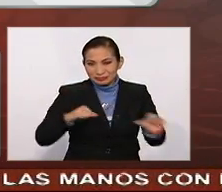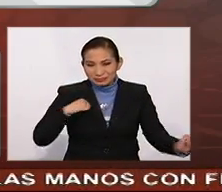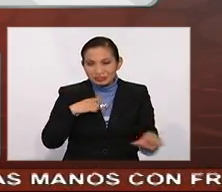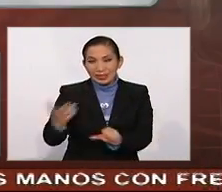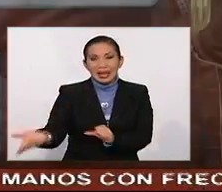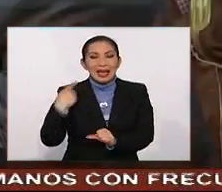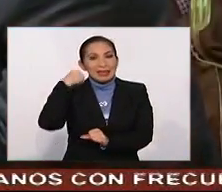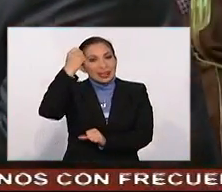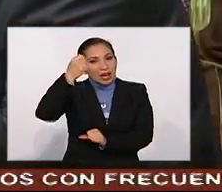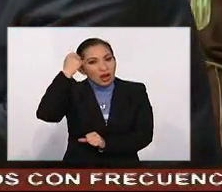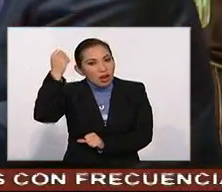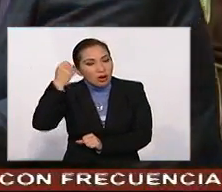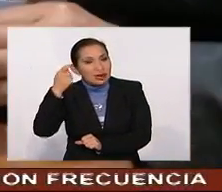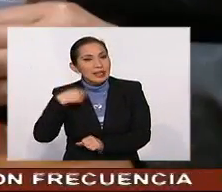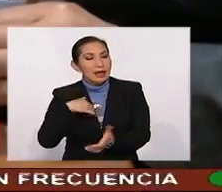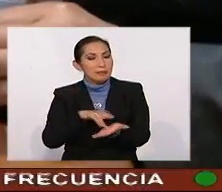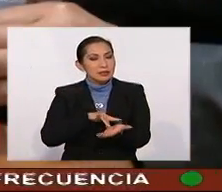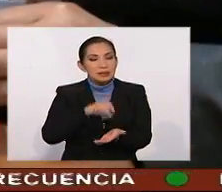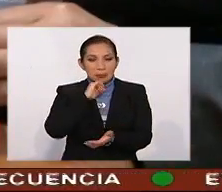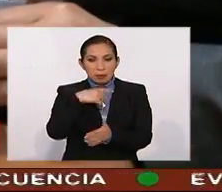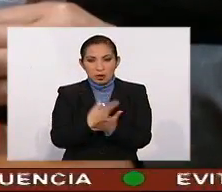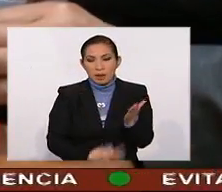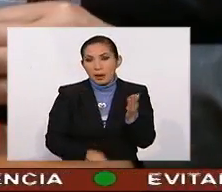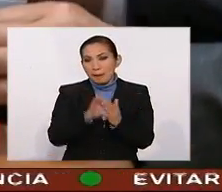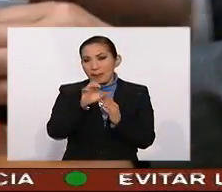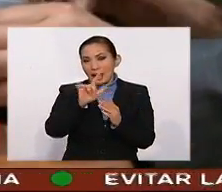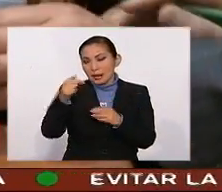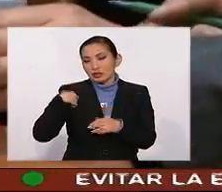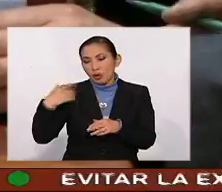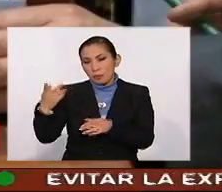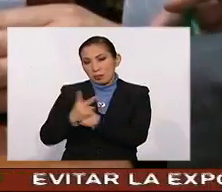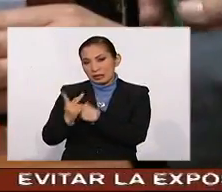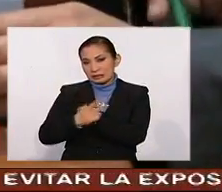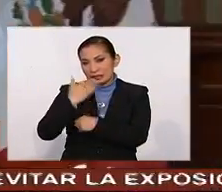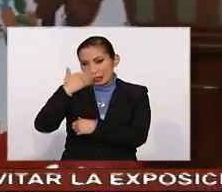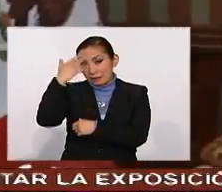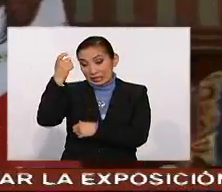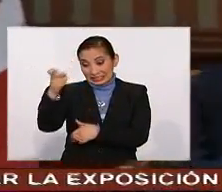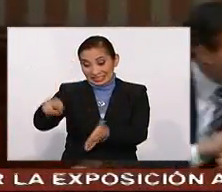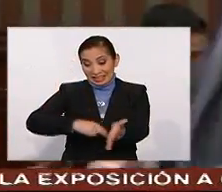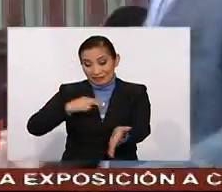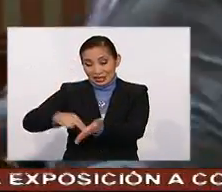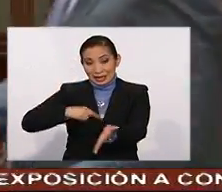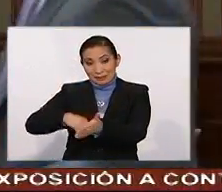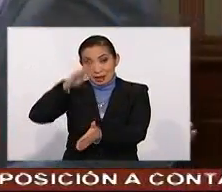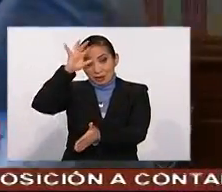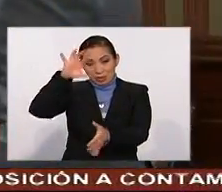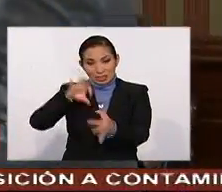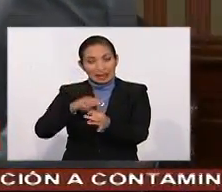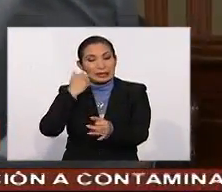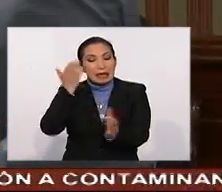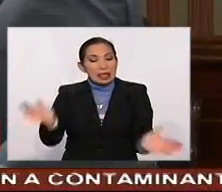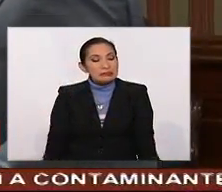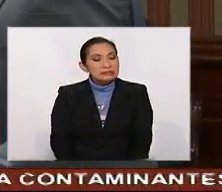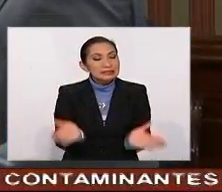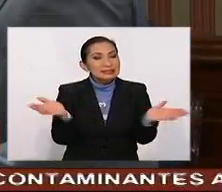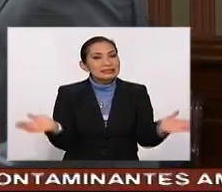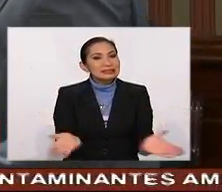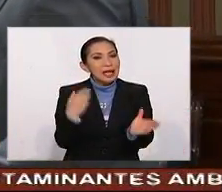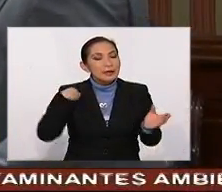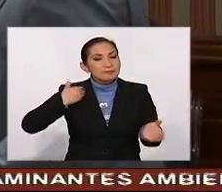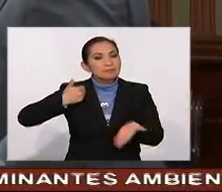medicina y tecnología, así como programas de becas con los países árabes. Con la firma de estos acuerdos se pretende fomentar